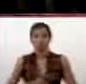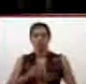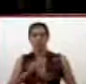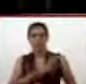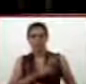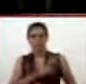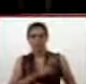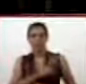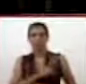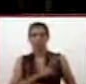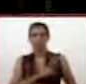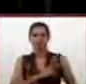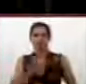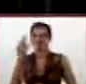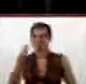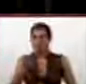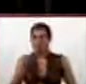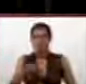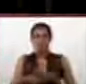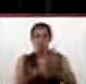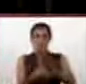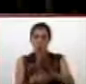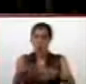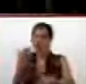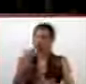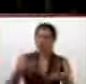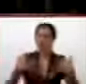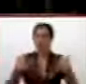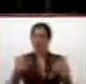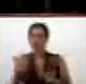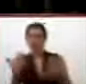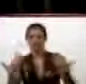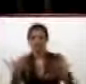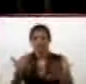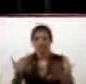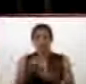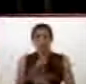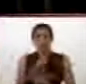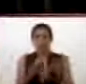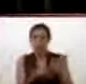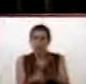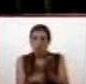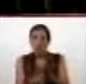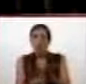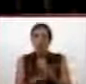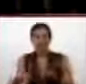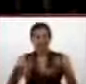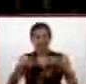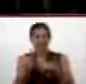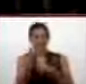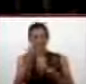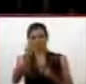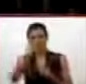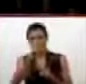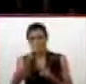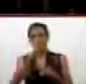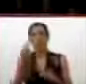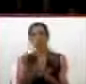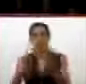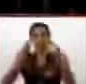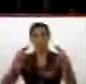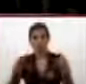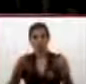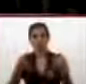Venevisión, canal dedicado al entretenimiento, reafirmó el compromiso adquirido hace más de 50 años para responder a